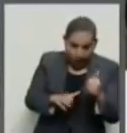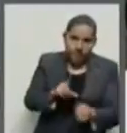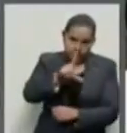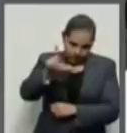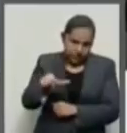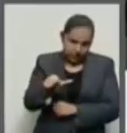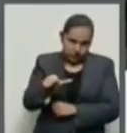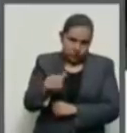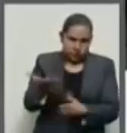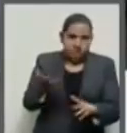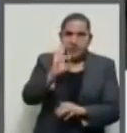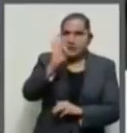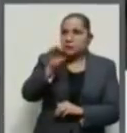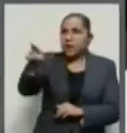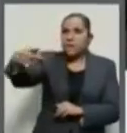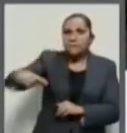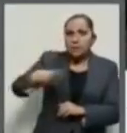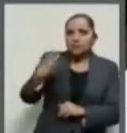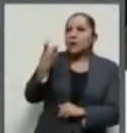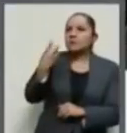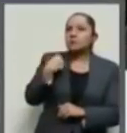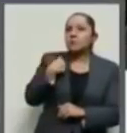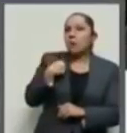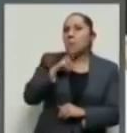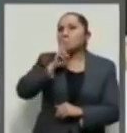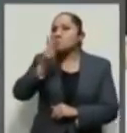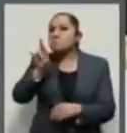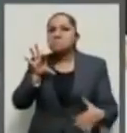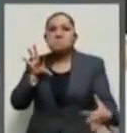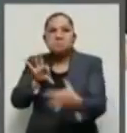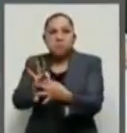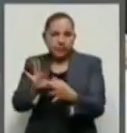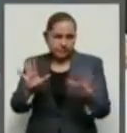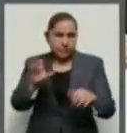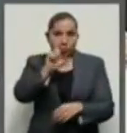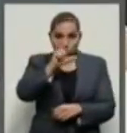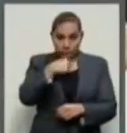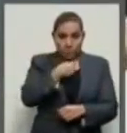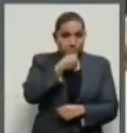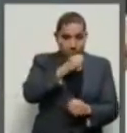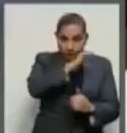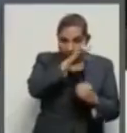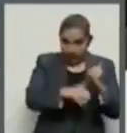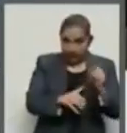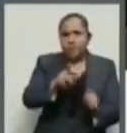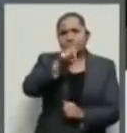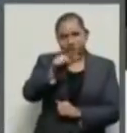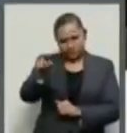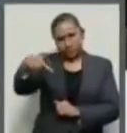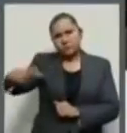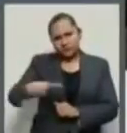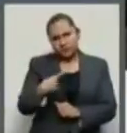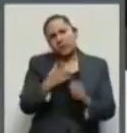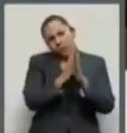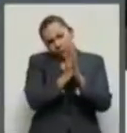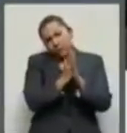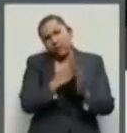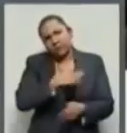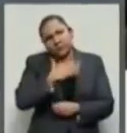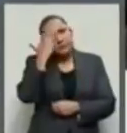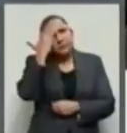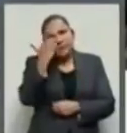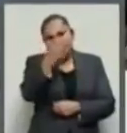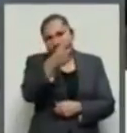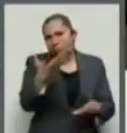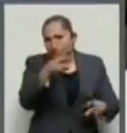Igual y le aclaro su duda, pero con mucho gusto al final de mi intervención. Le acepto la pregunta y le pediría, presidenta, que me reponga mi tiempo. Sí,